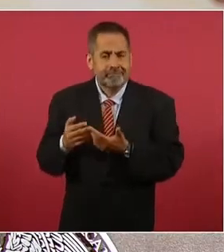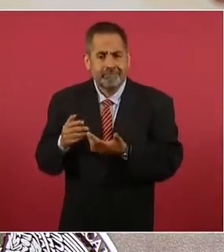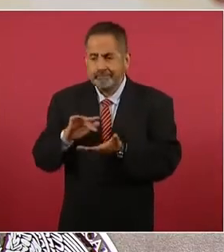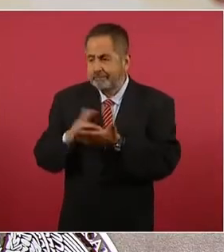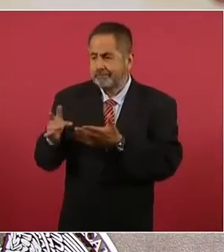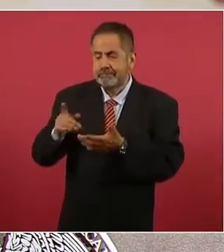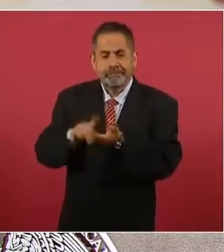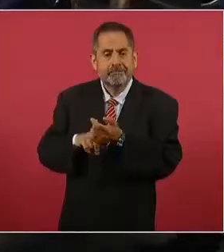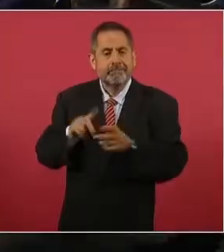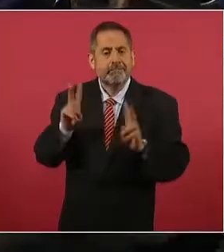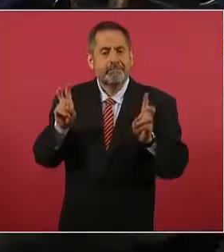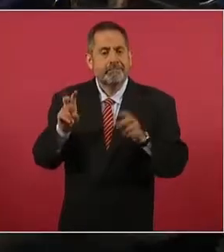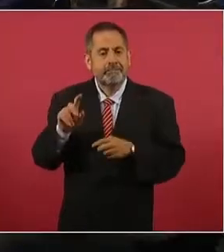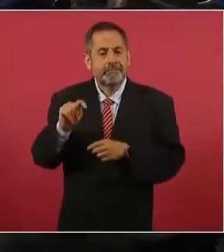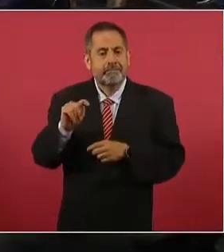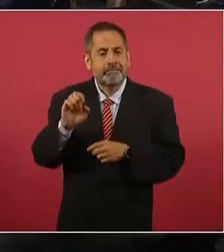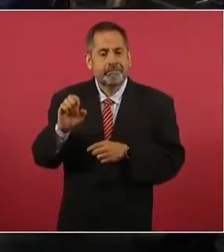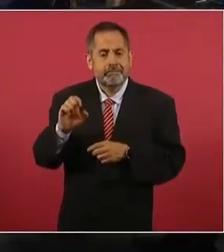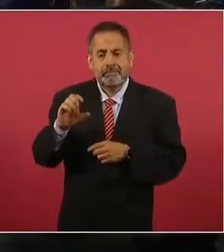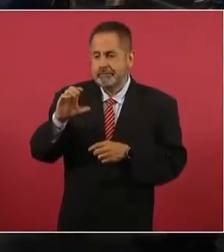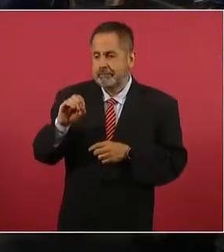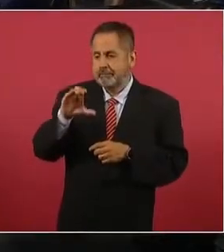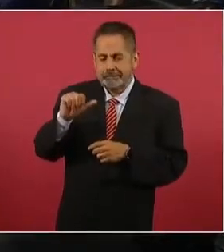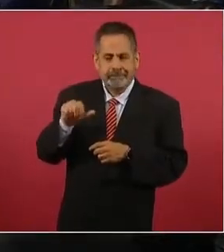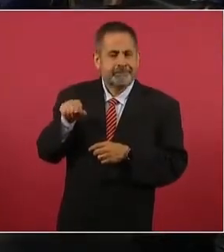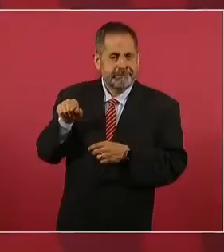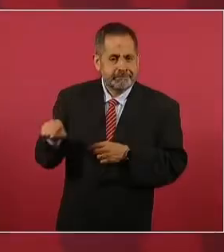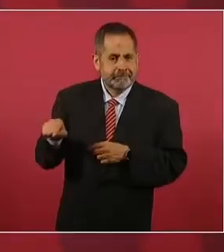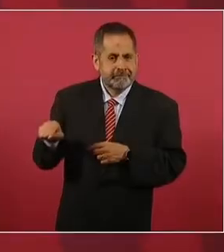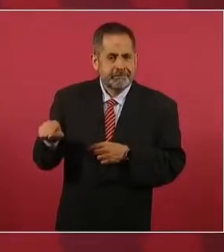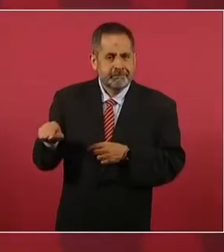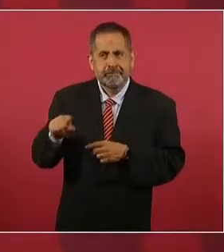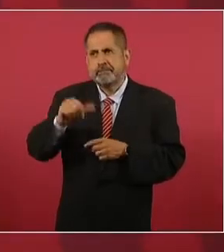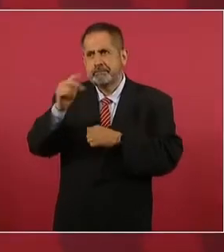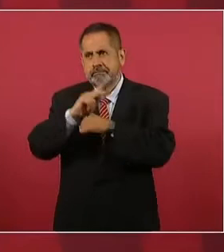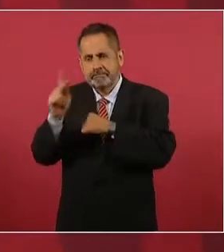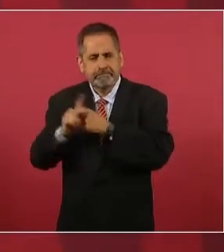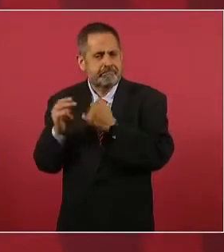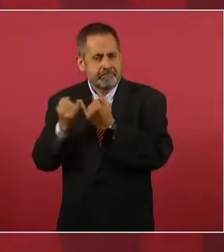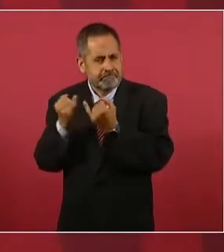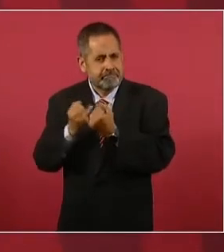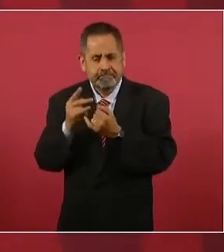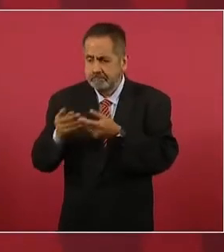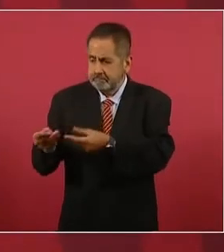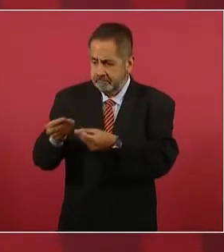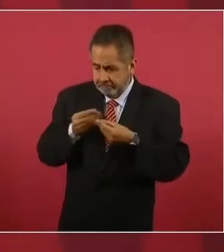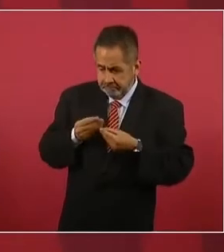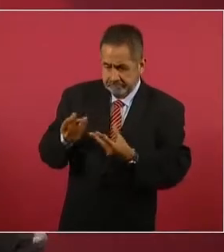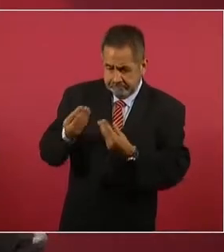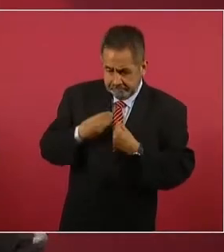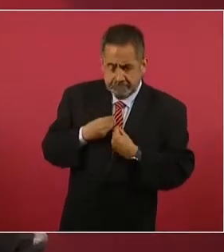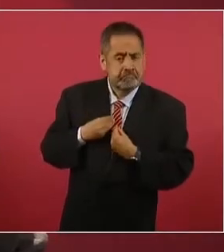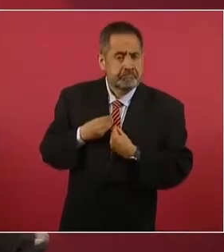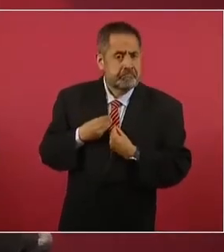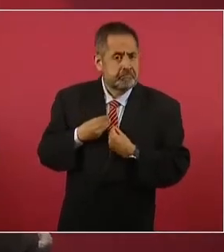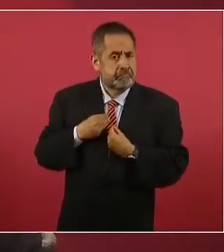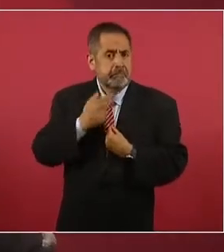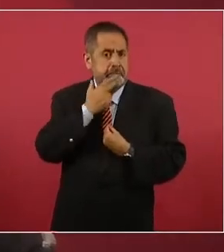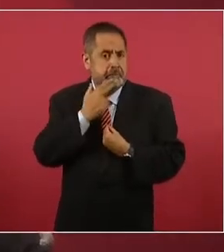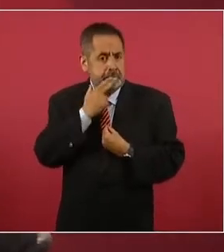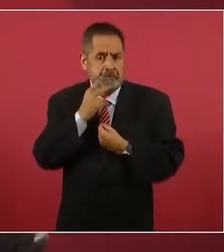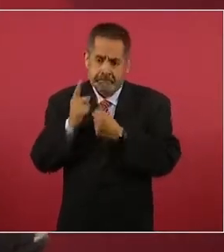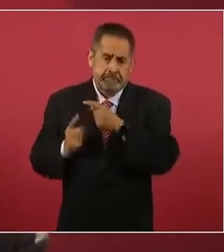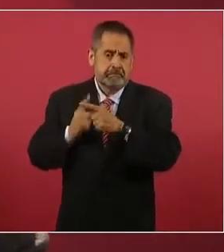un té, como el té de coca en otros países, y todo esto desde luego se suma,